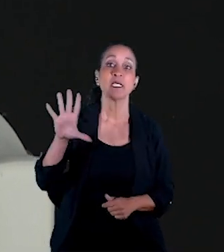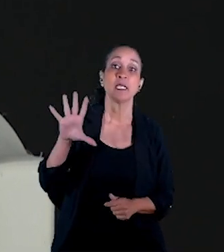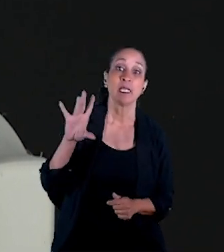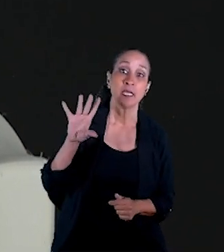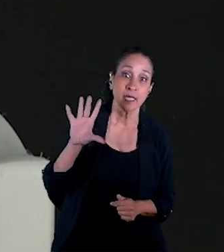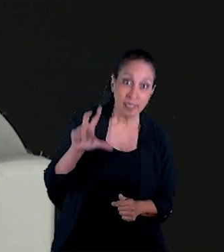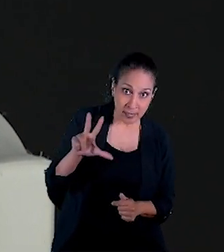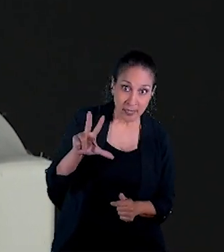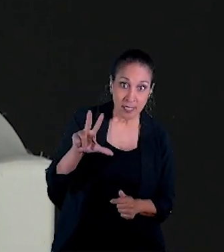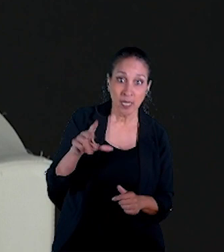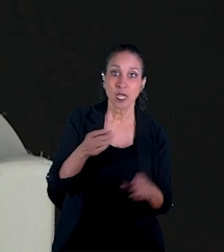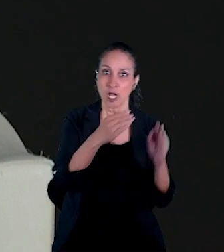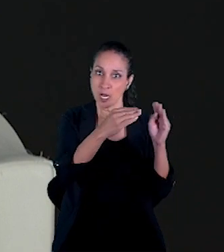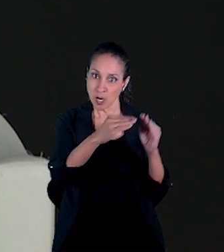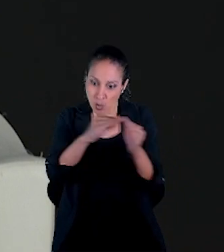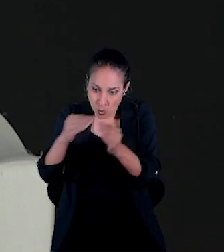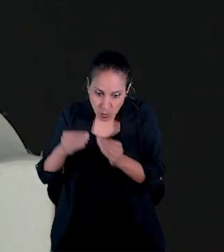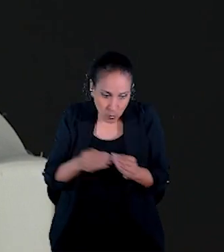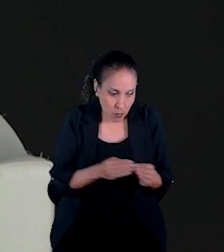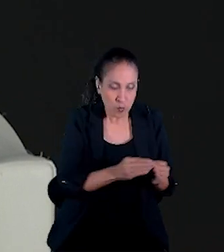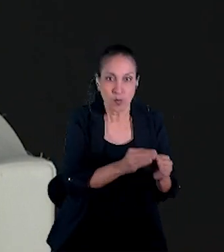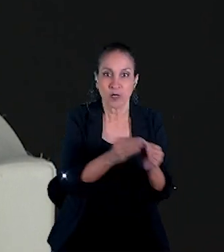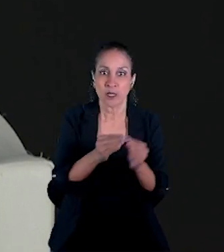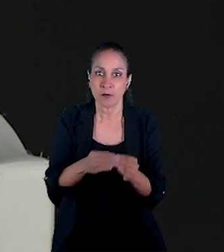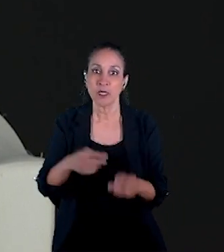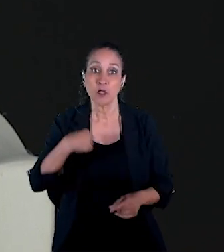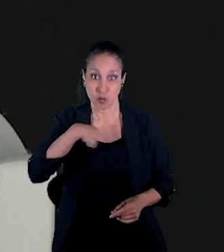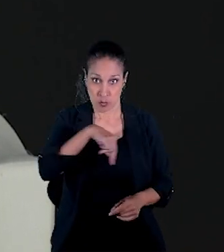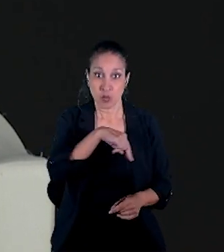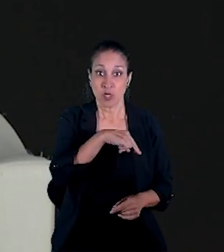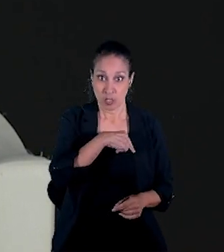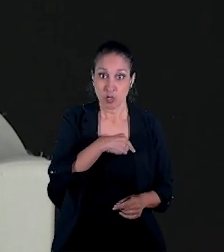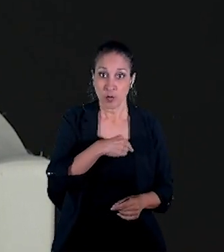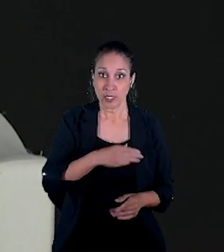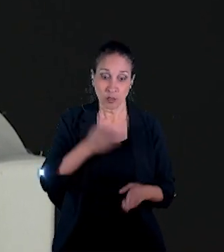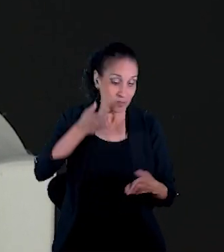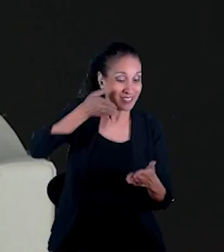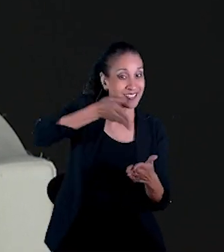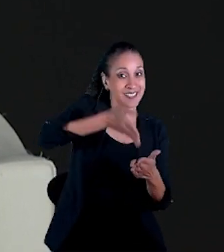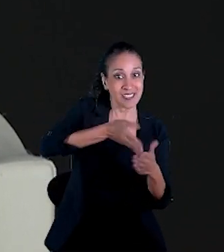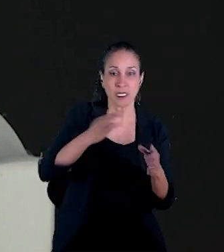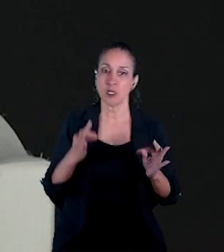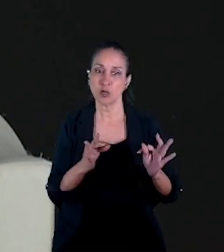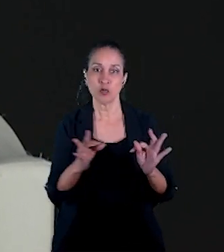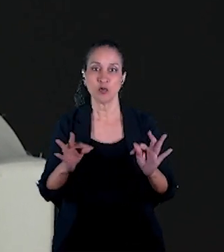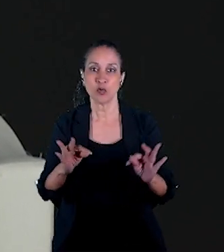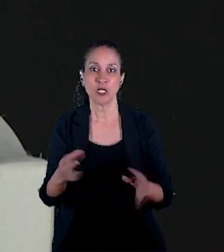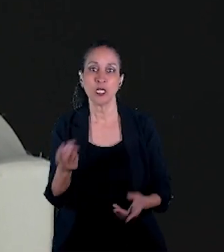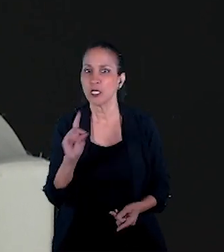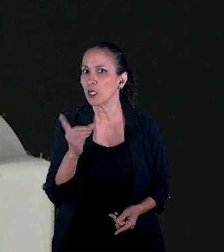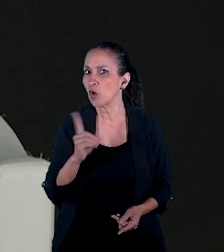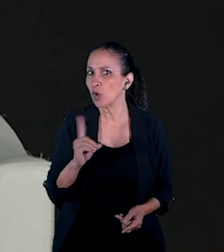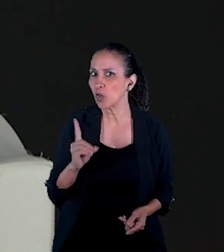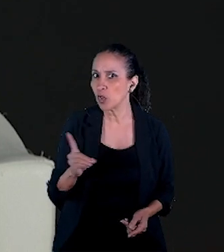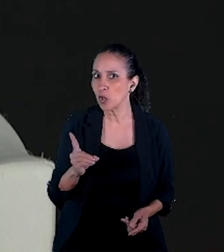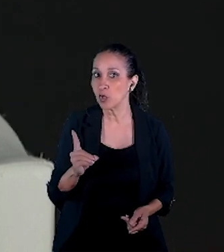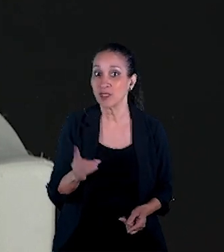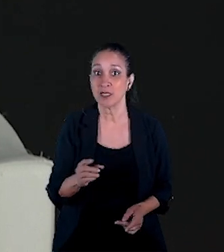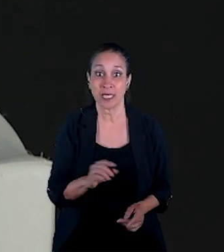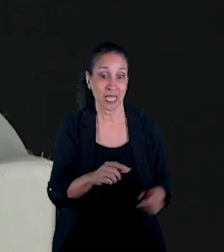363 que están incluidos en nuestros destinos turísticos están o están en zonas de